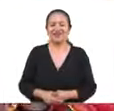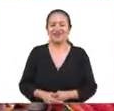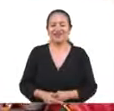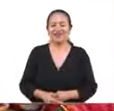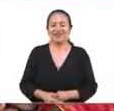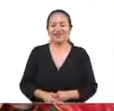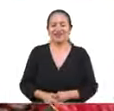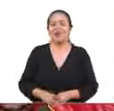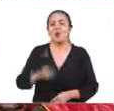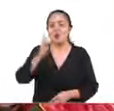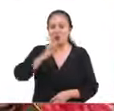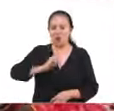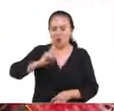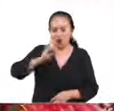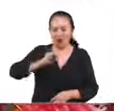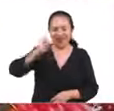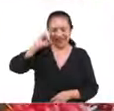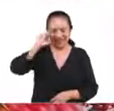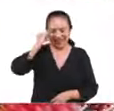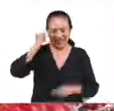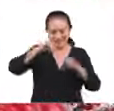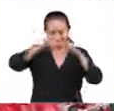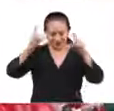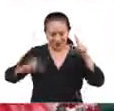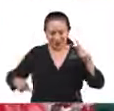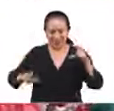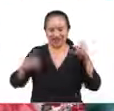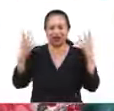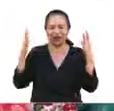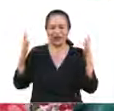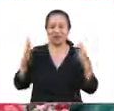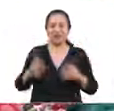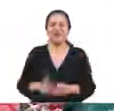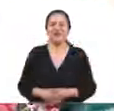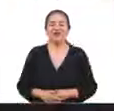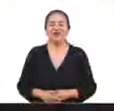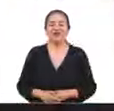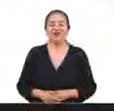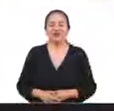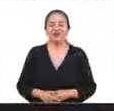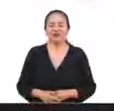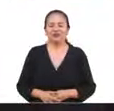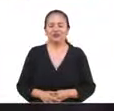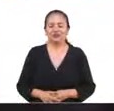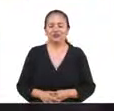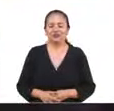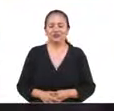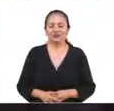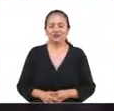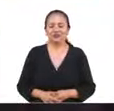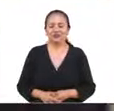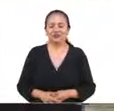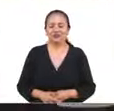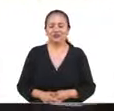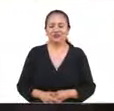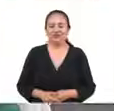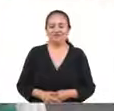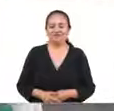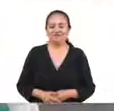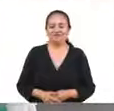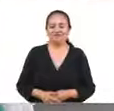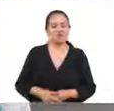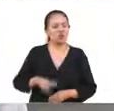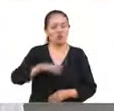¡Que vivan las mujeres indígenas de México! ¡Viva! ¡Nunca más un México sin las